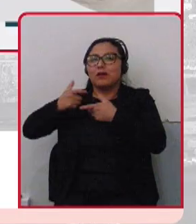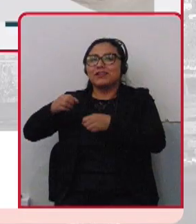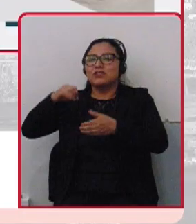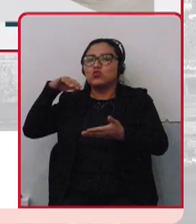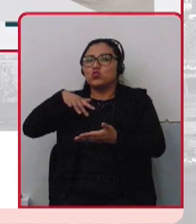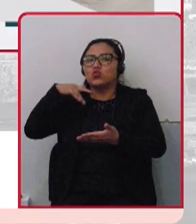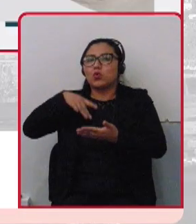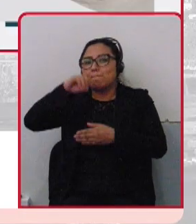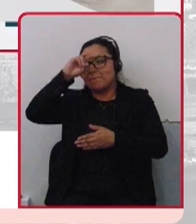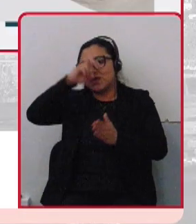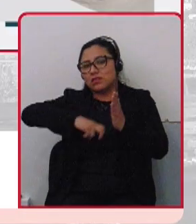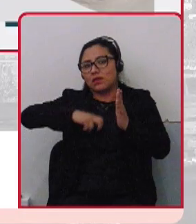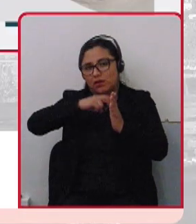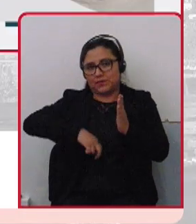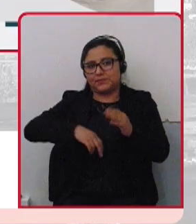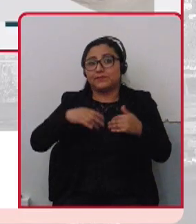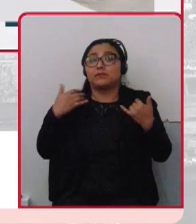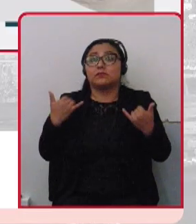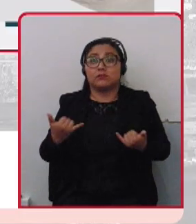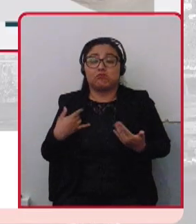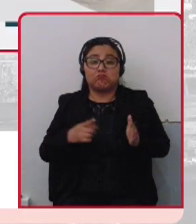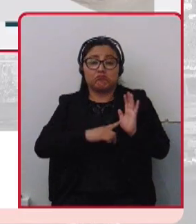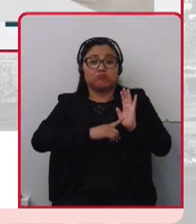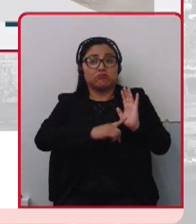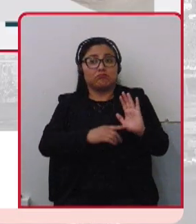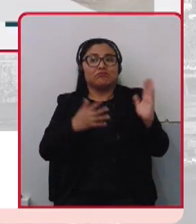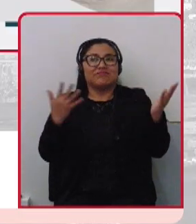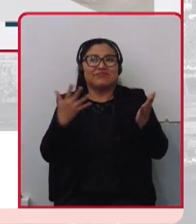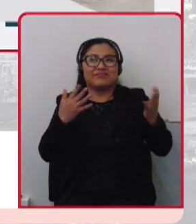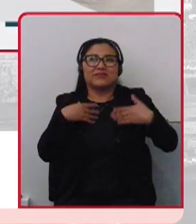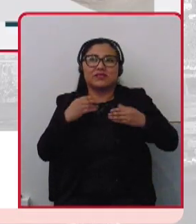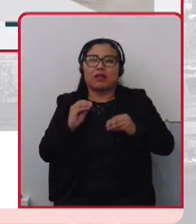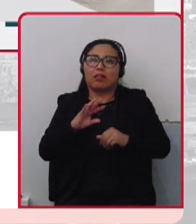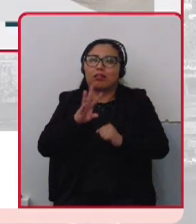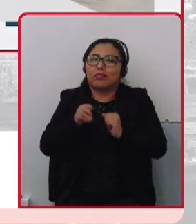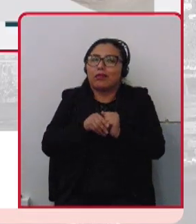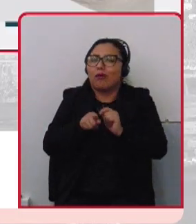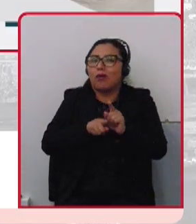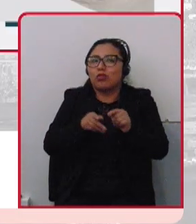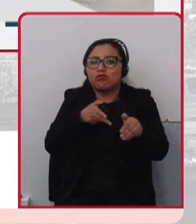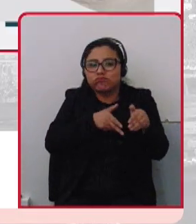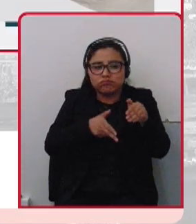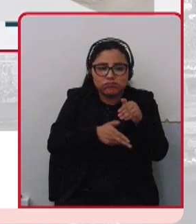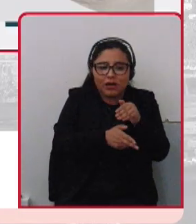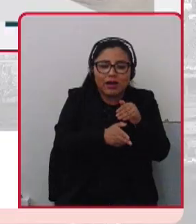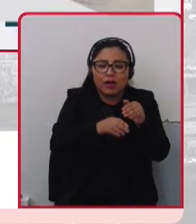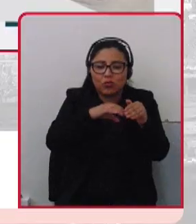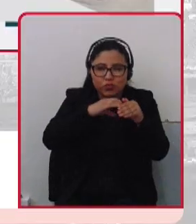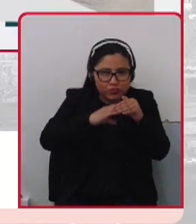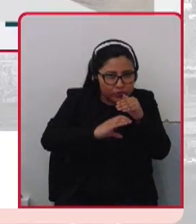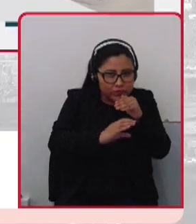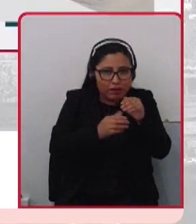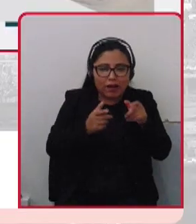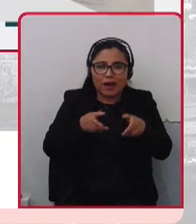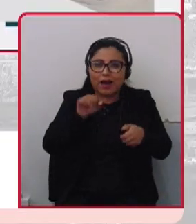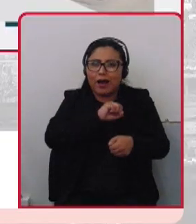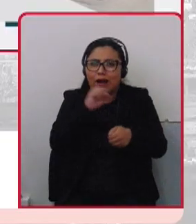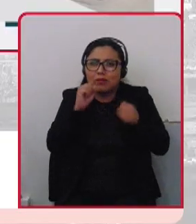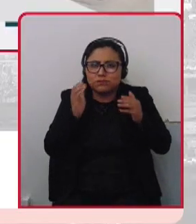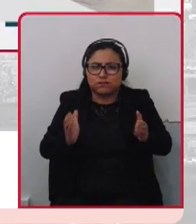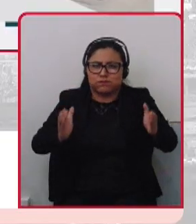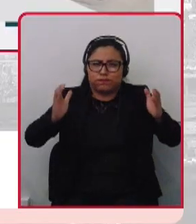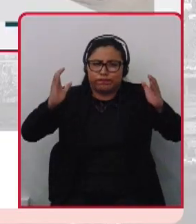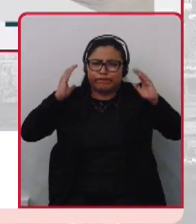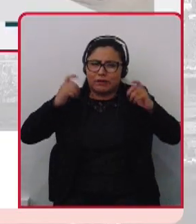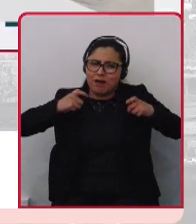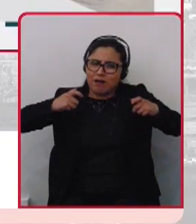mineros. En esta oportunidad les vamos a mostrar lo que es la alternativa de aplicación de túneles de acarreo para camiones gigantes asistidos